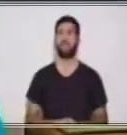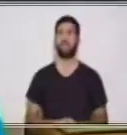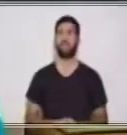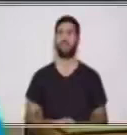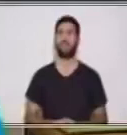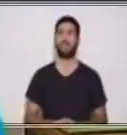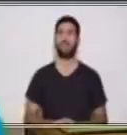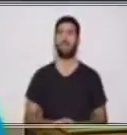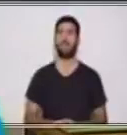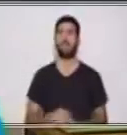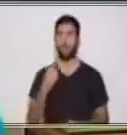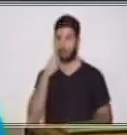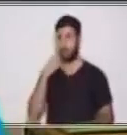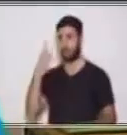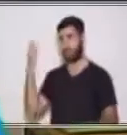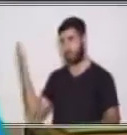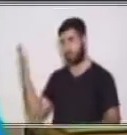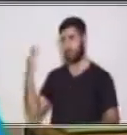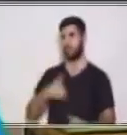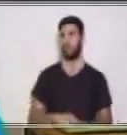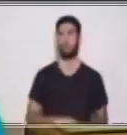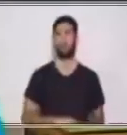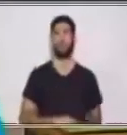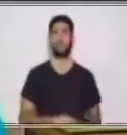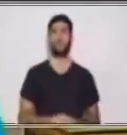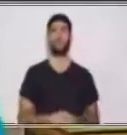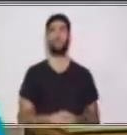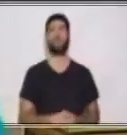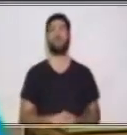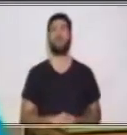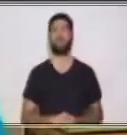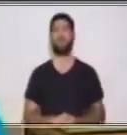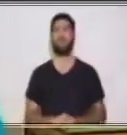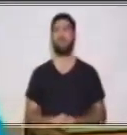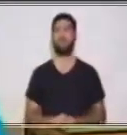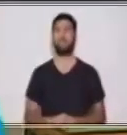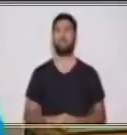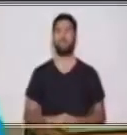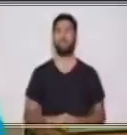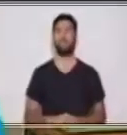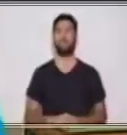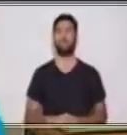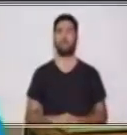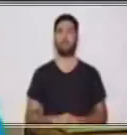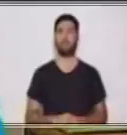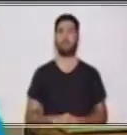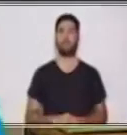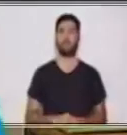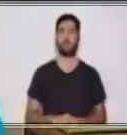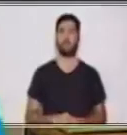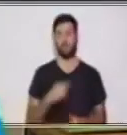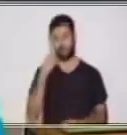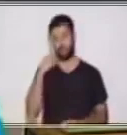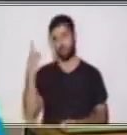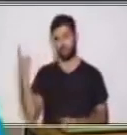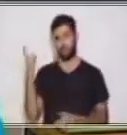Los triángulos hay de tres tipos básicamente. Está